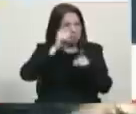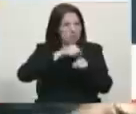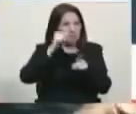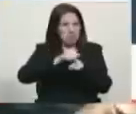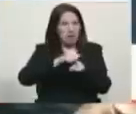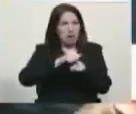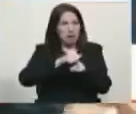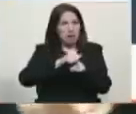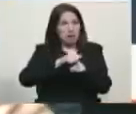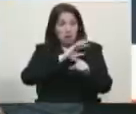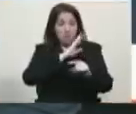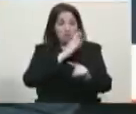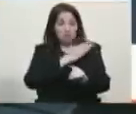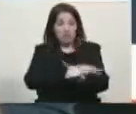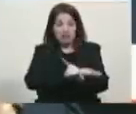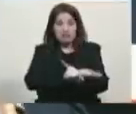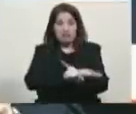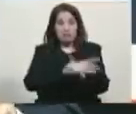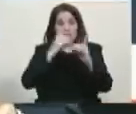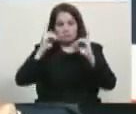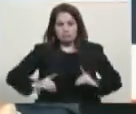nos fortalecen el alma.